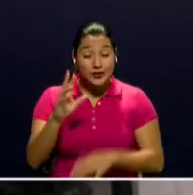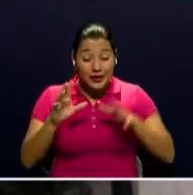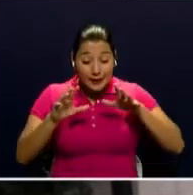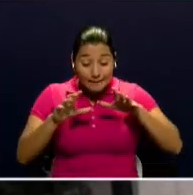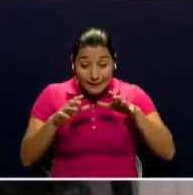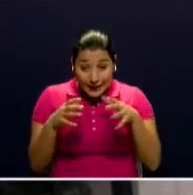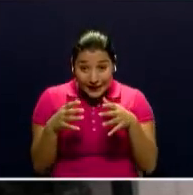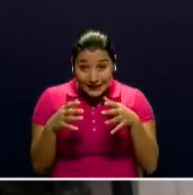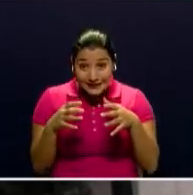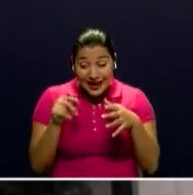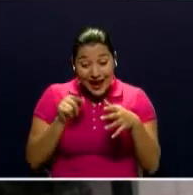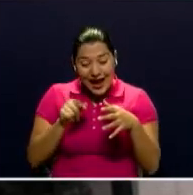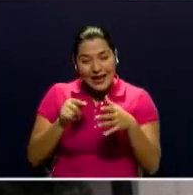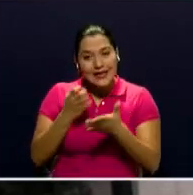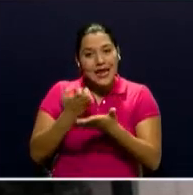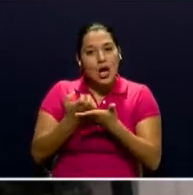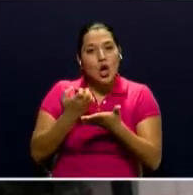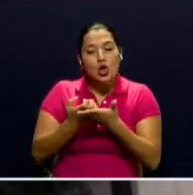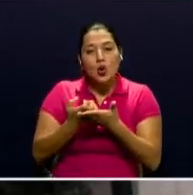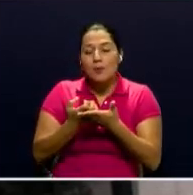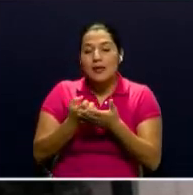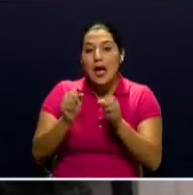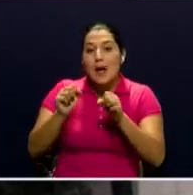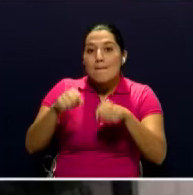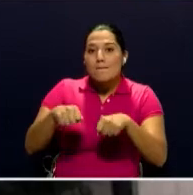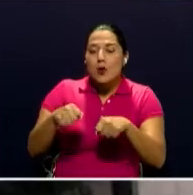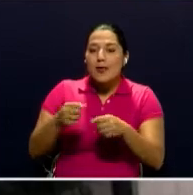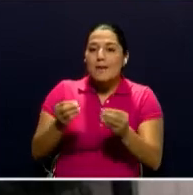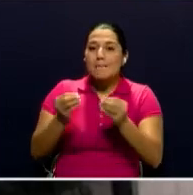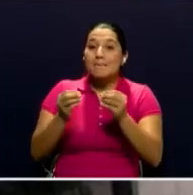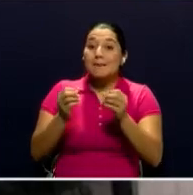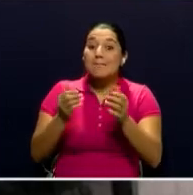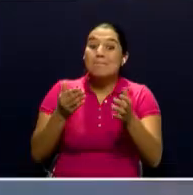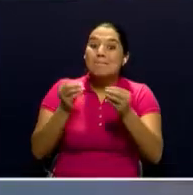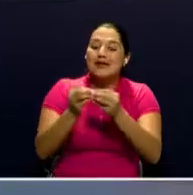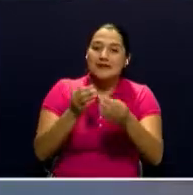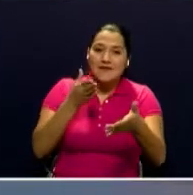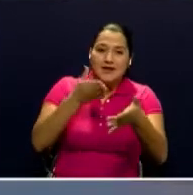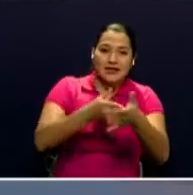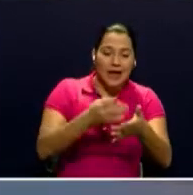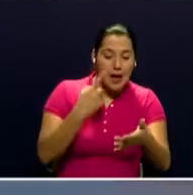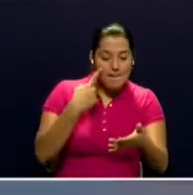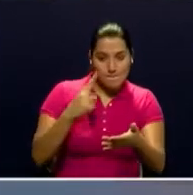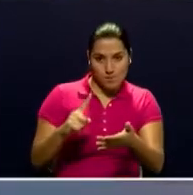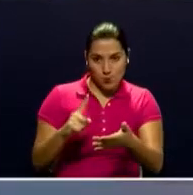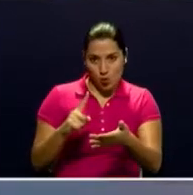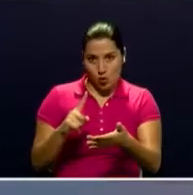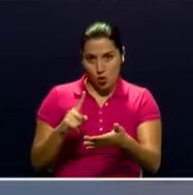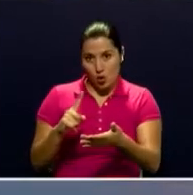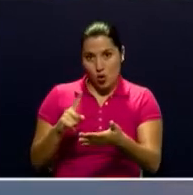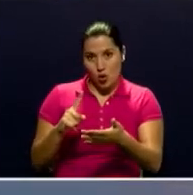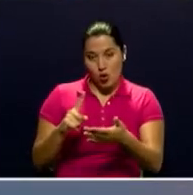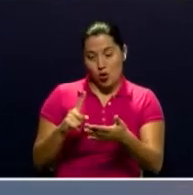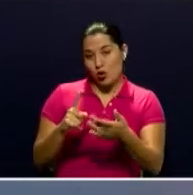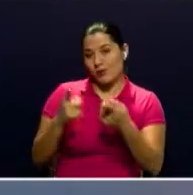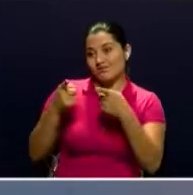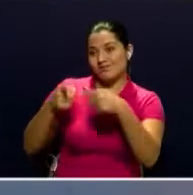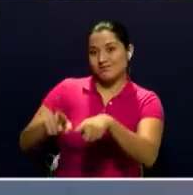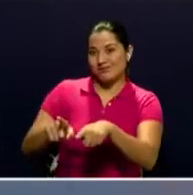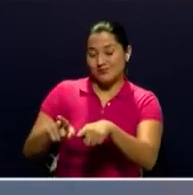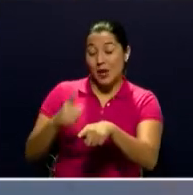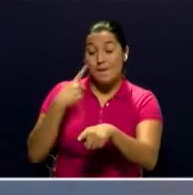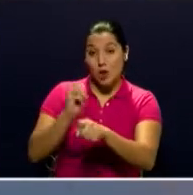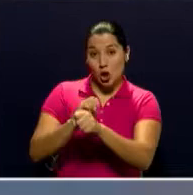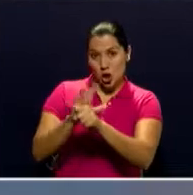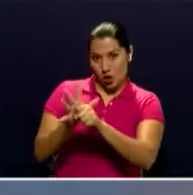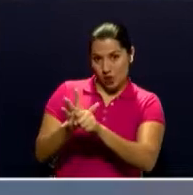abierta, la economía está expuesta a los efectos económicos globales de este virus y que los principales canales por los que este fenómeno podría